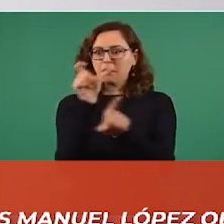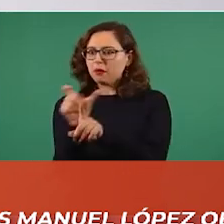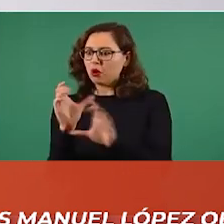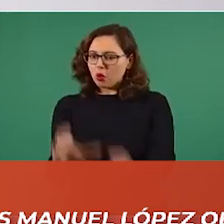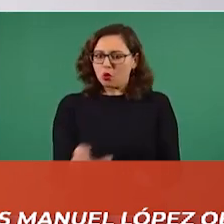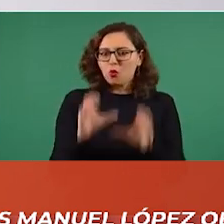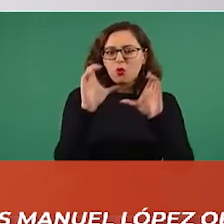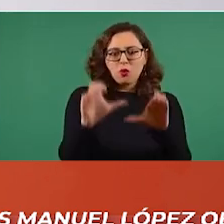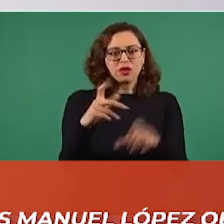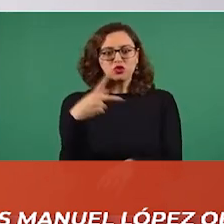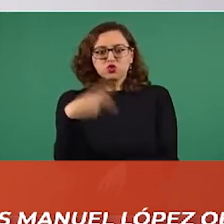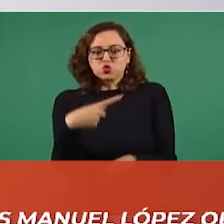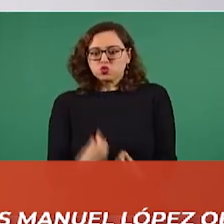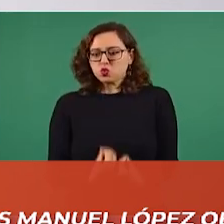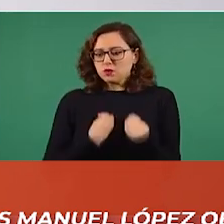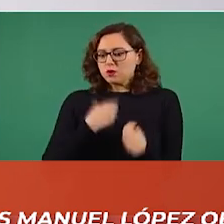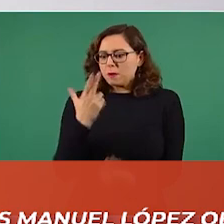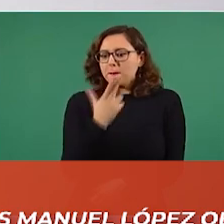de la gente.